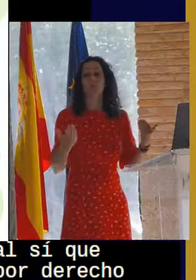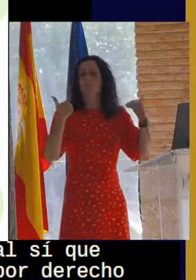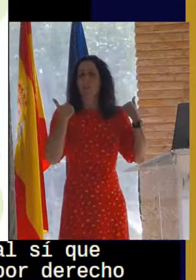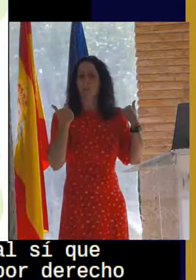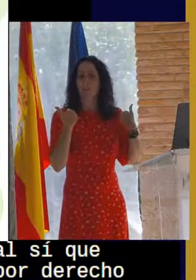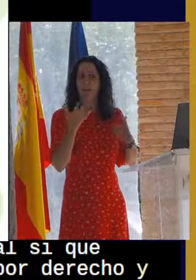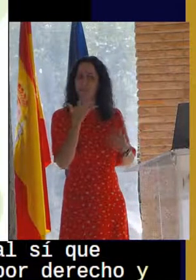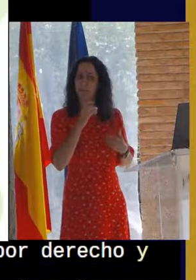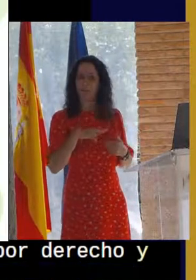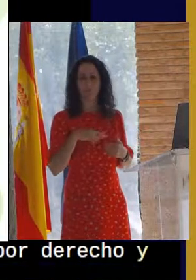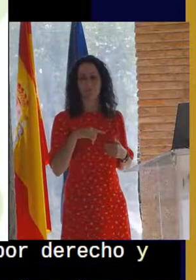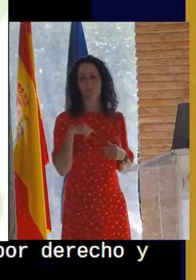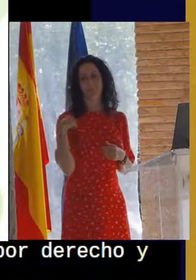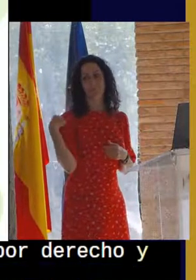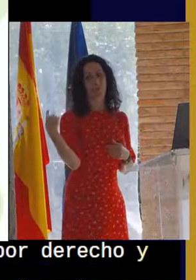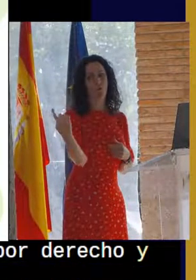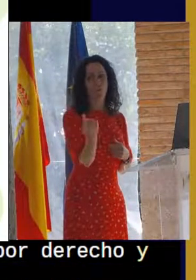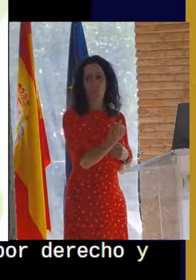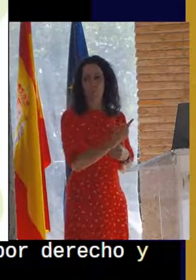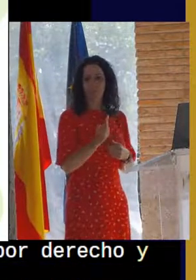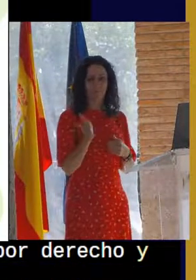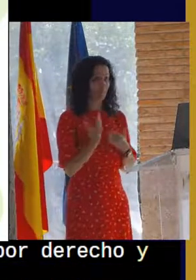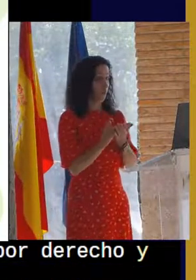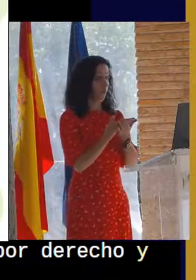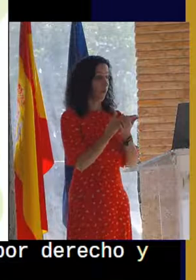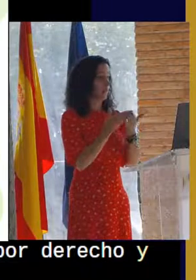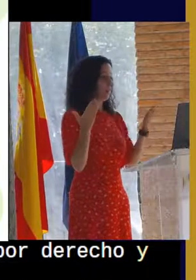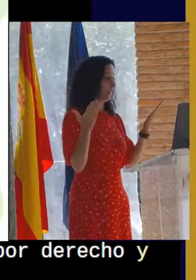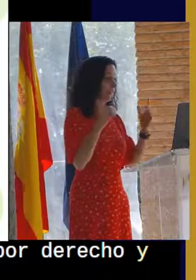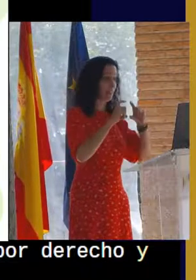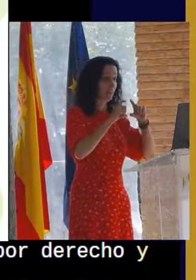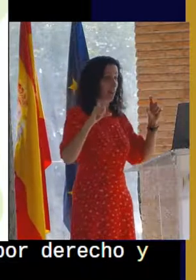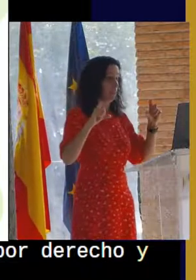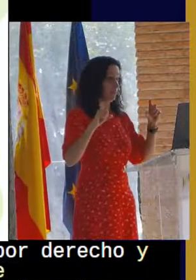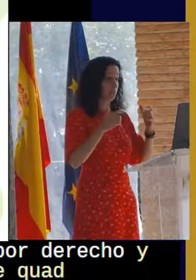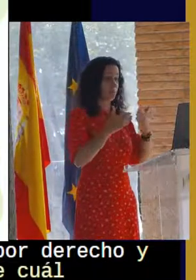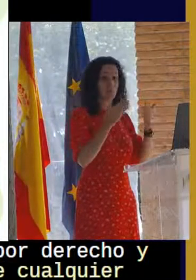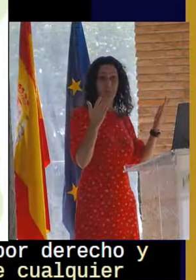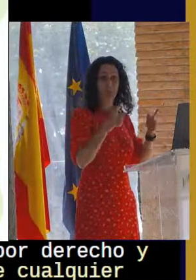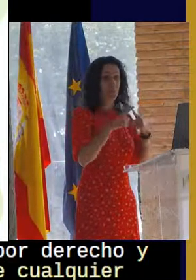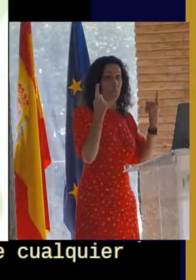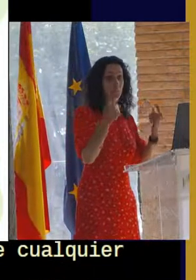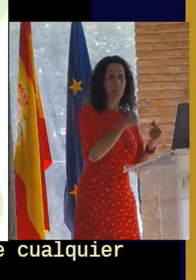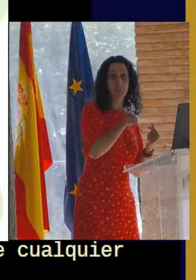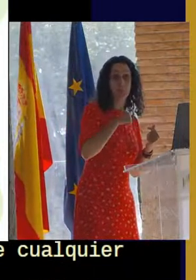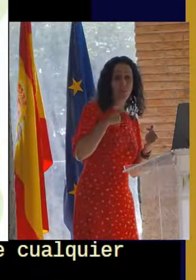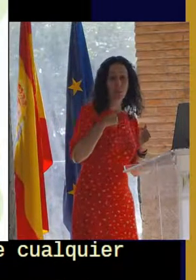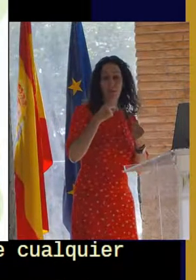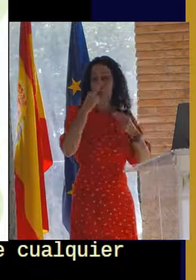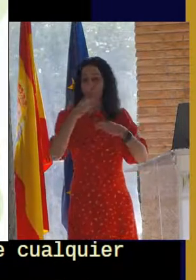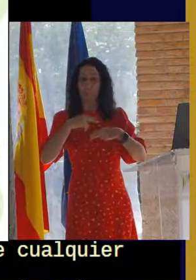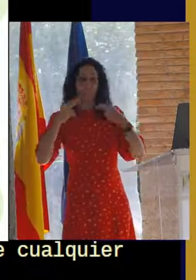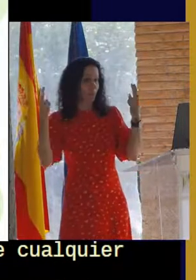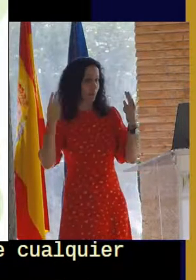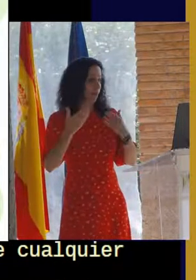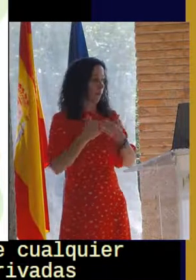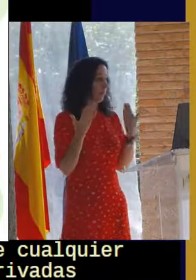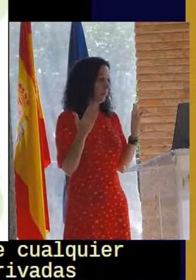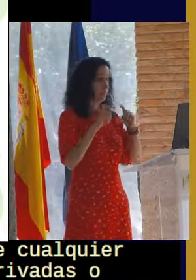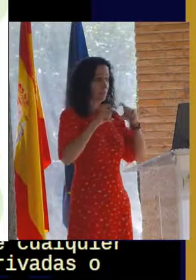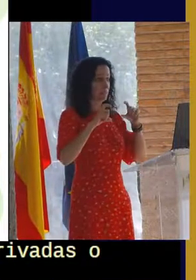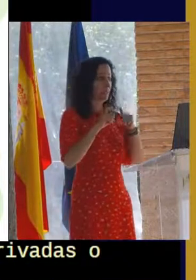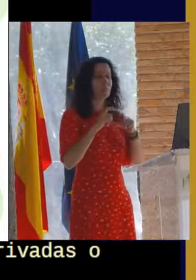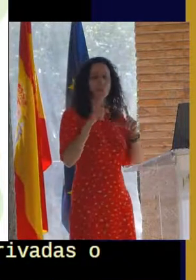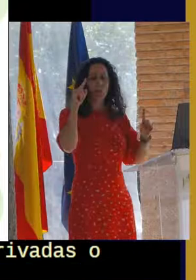y también por responsabilidad de quién De todos de cualquier persona no solo estamos hablando de entidad privadas o